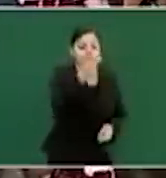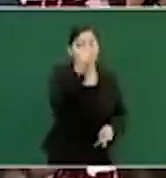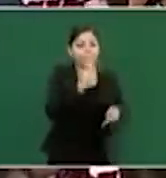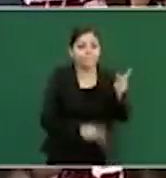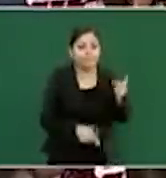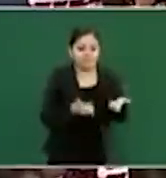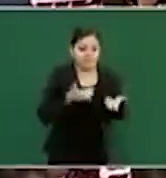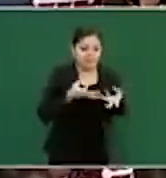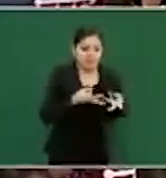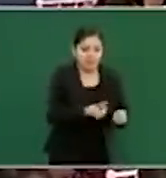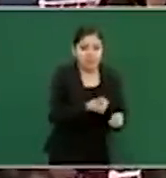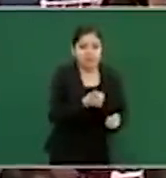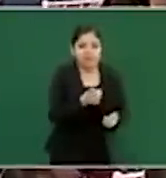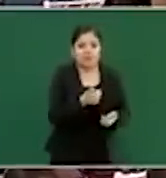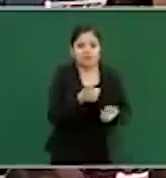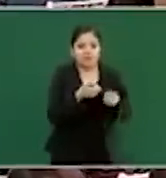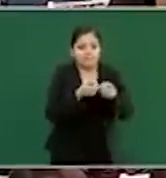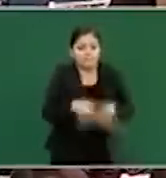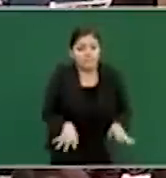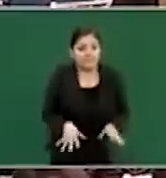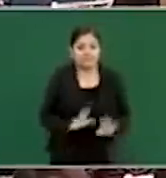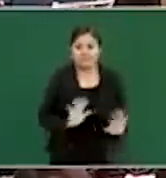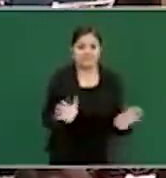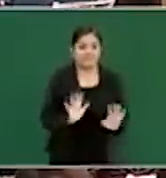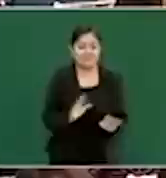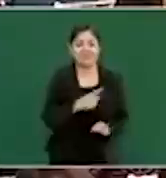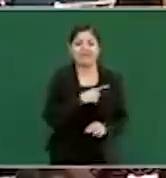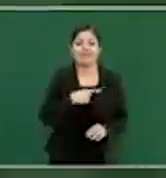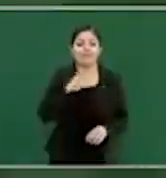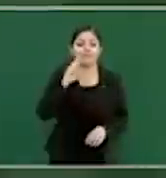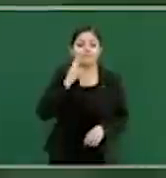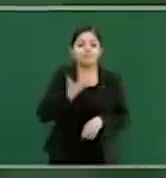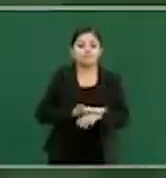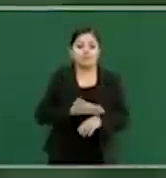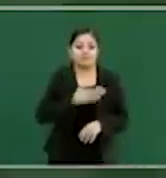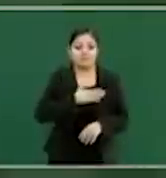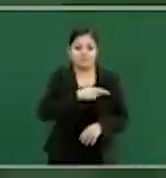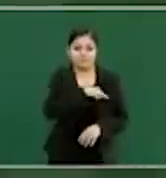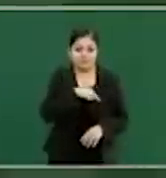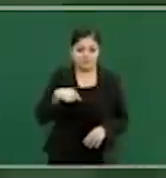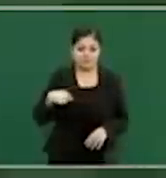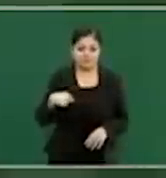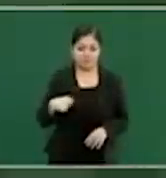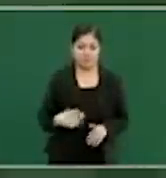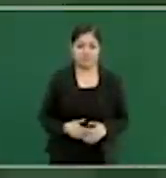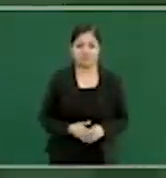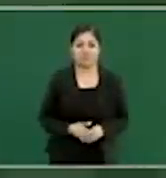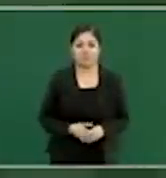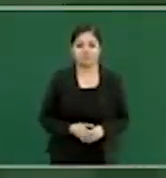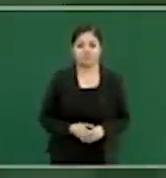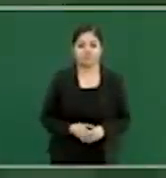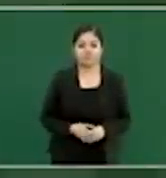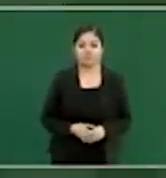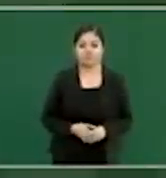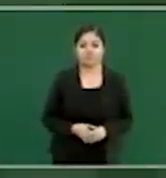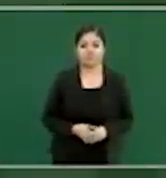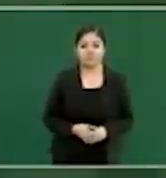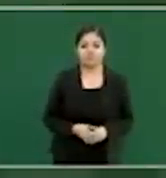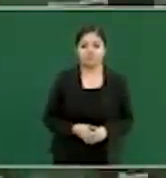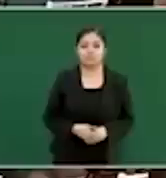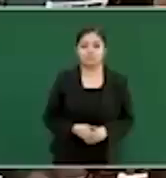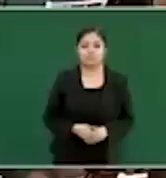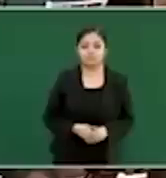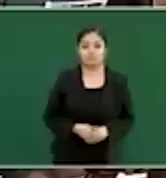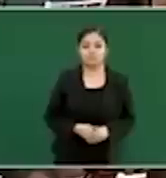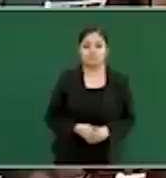desperdiciar, para actuar responsablemente. Por último, ya va a empezar periodo de vacaciones, ¿qué va a suceder con la empresa de que